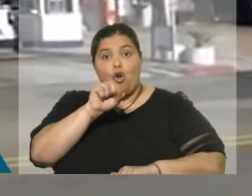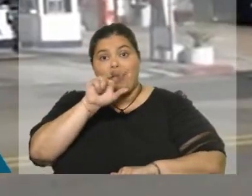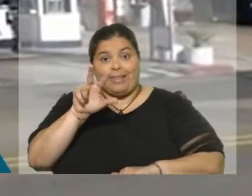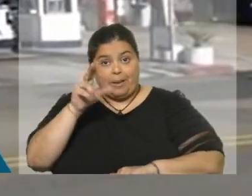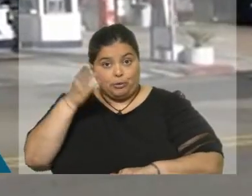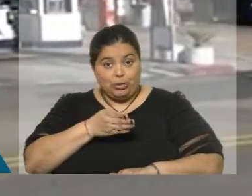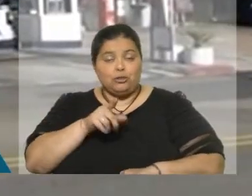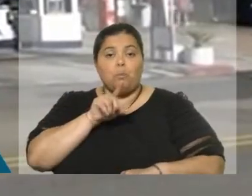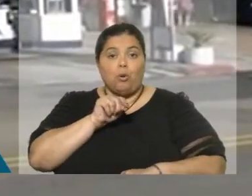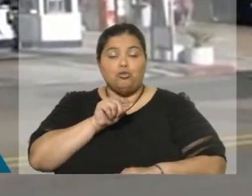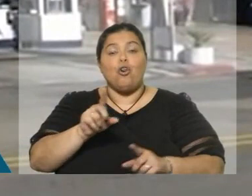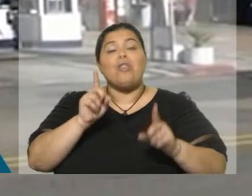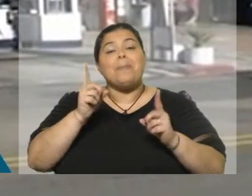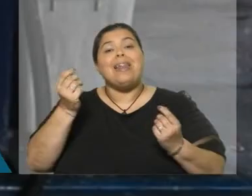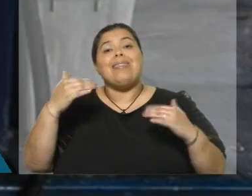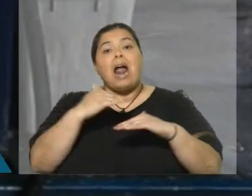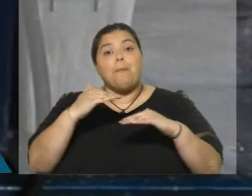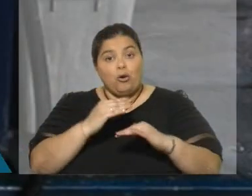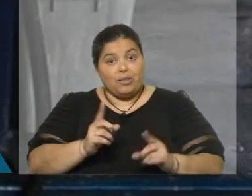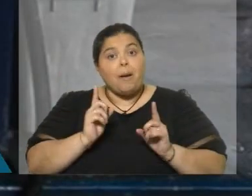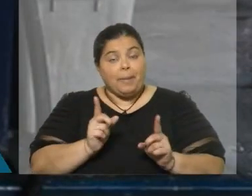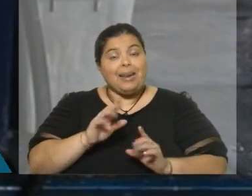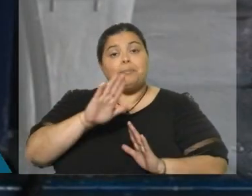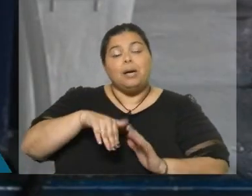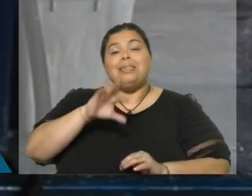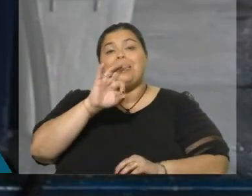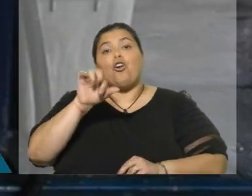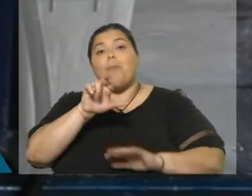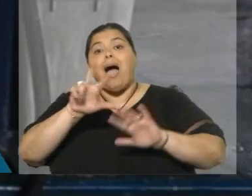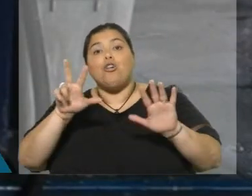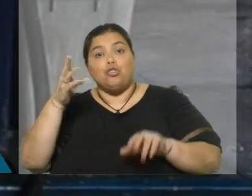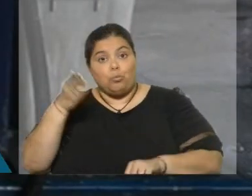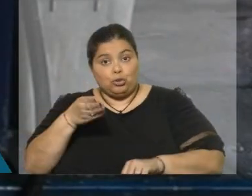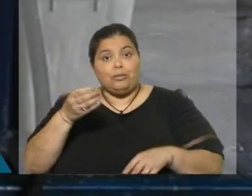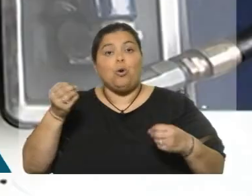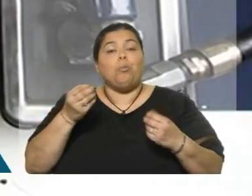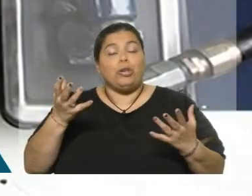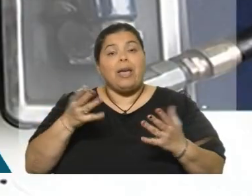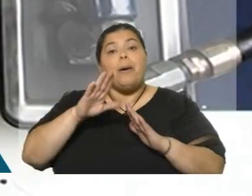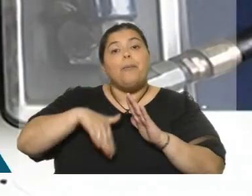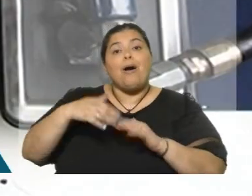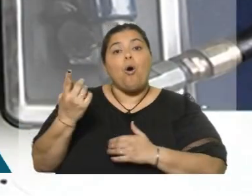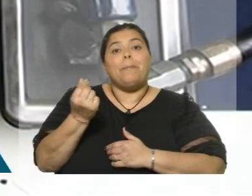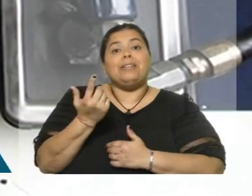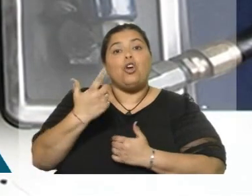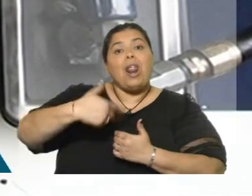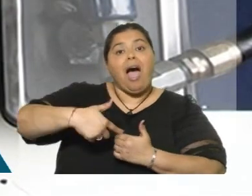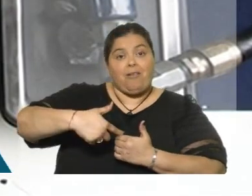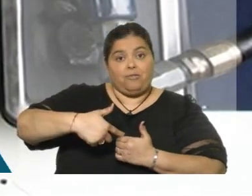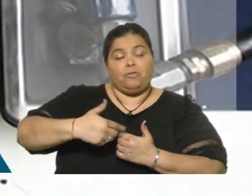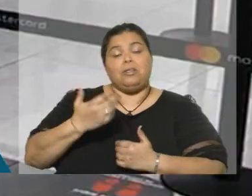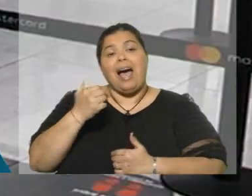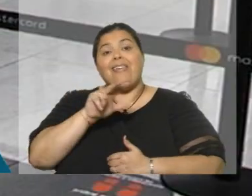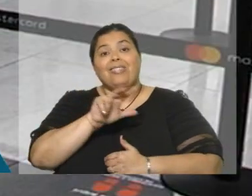pollo el transporte también registró una caída de 0.8% se explica fundamentalmente por la baja en el precio de la nafta de